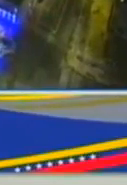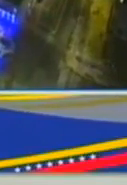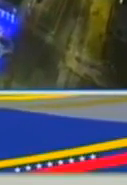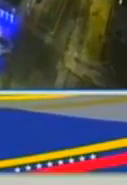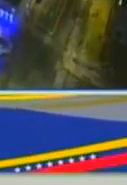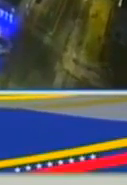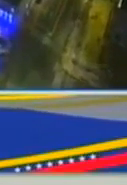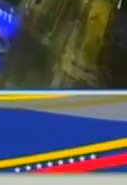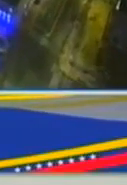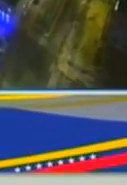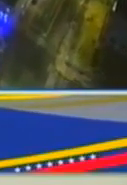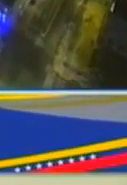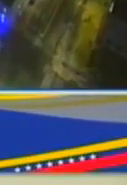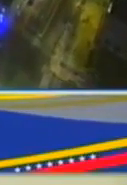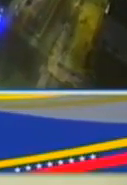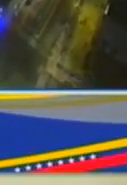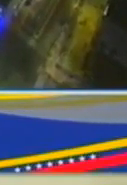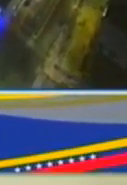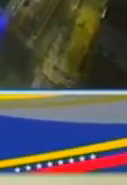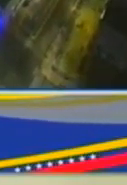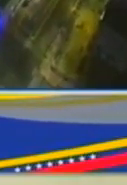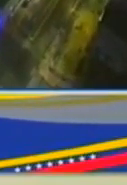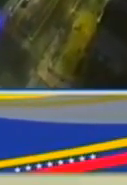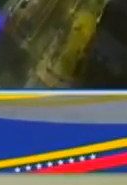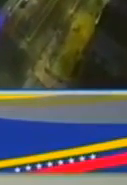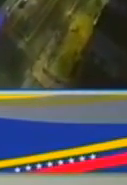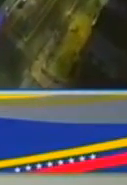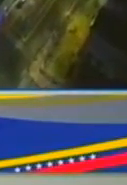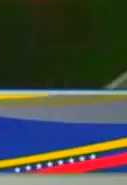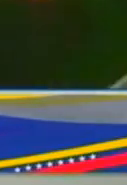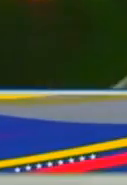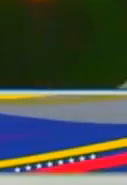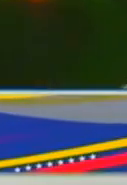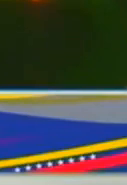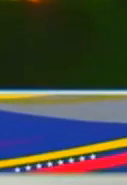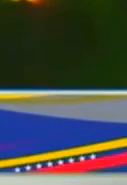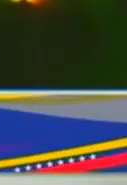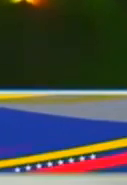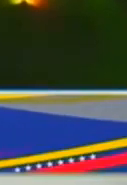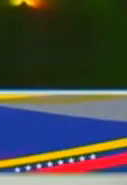a Maracaibo. Gracias, presidente. Gracias por todo el apoyo, gracias por todo el respaldo.